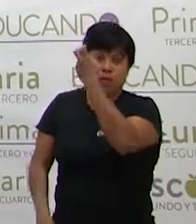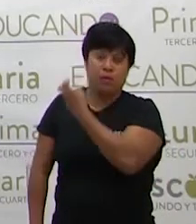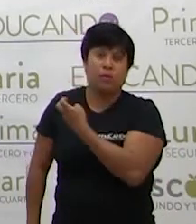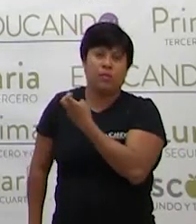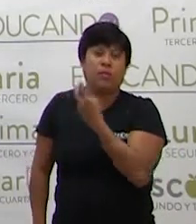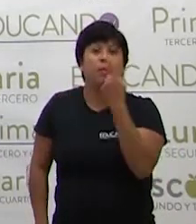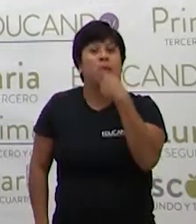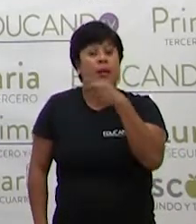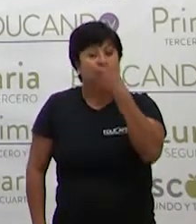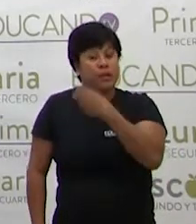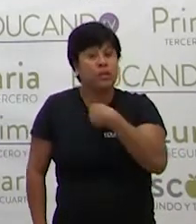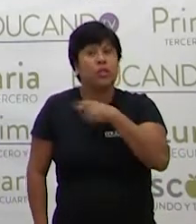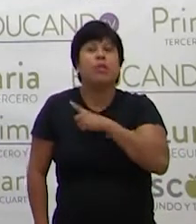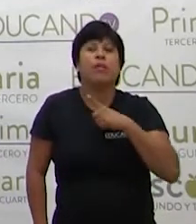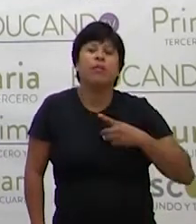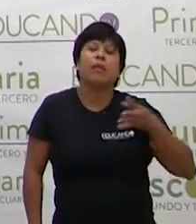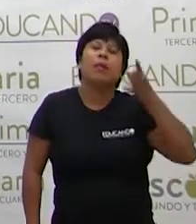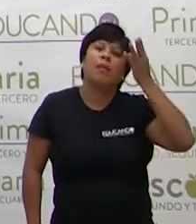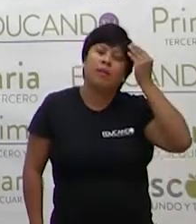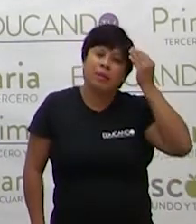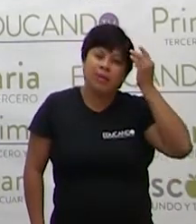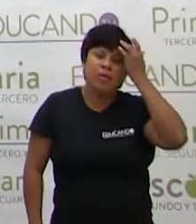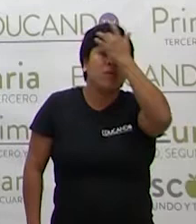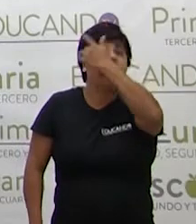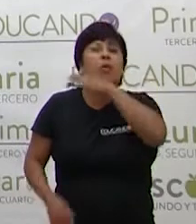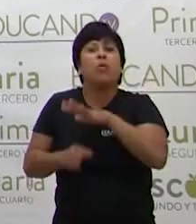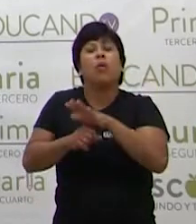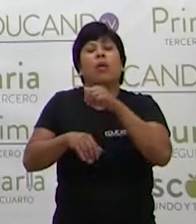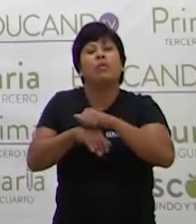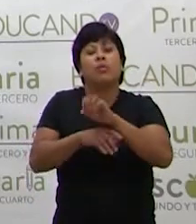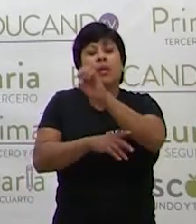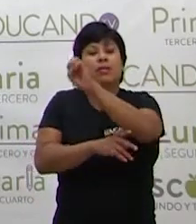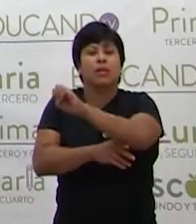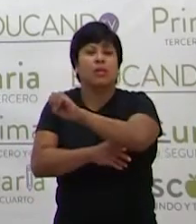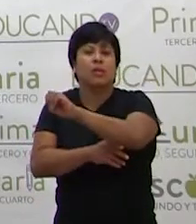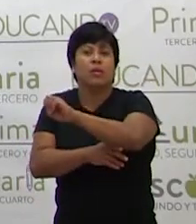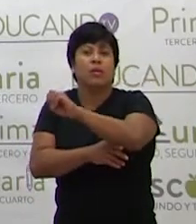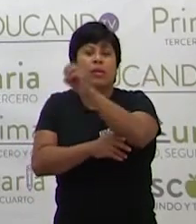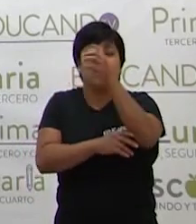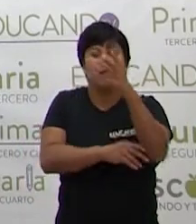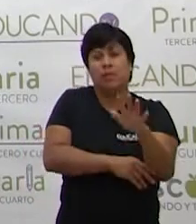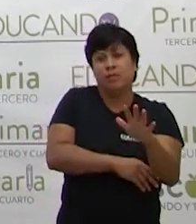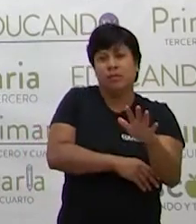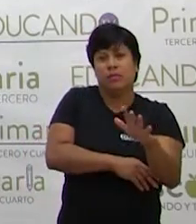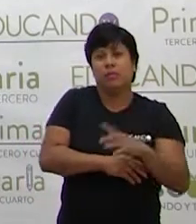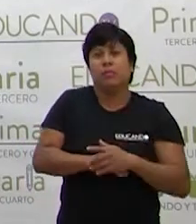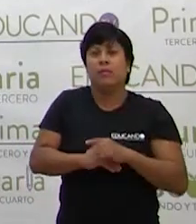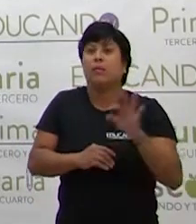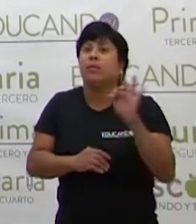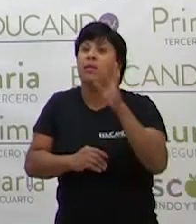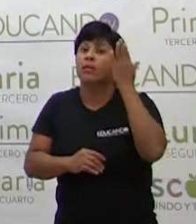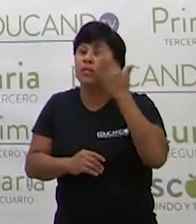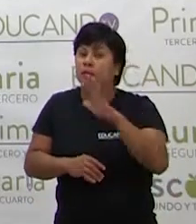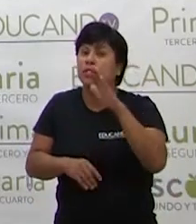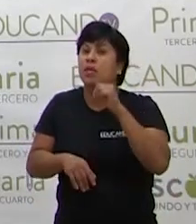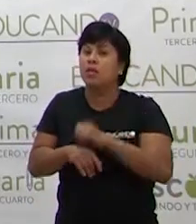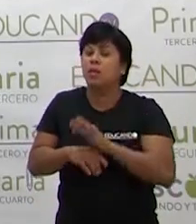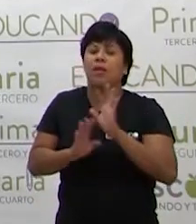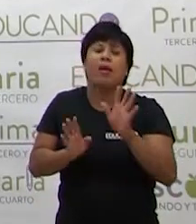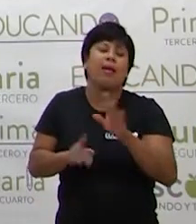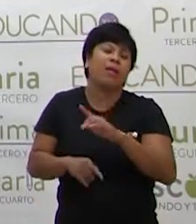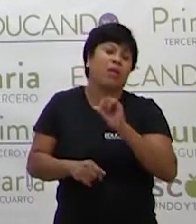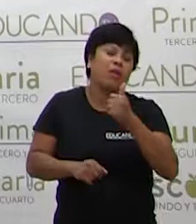Pues para eso debí haberme aprendido los números del 0 al 10. Si tú sabes eso, lo demás ya